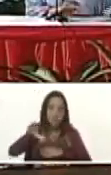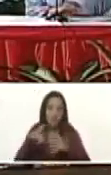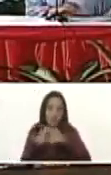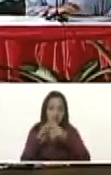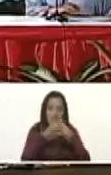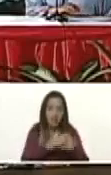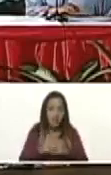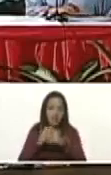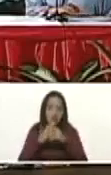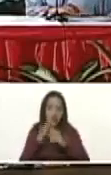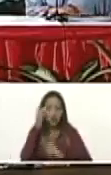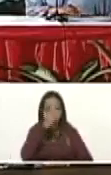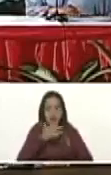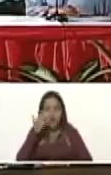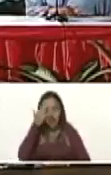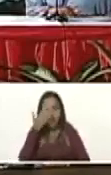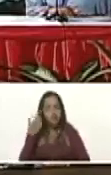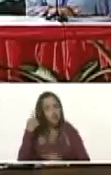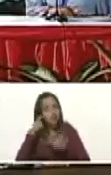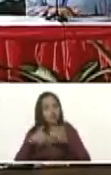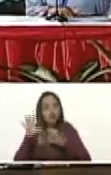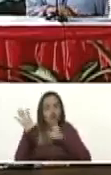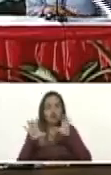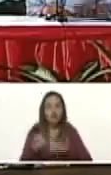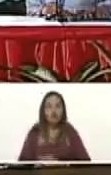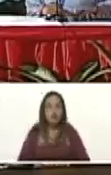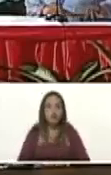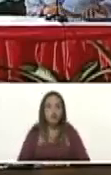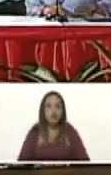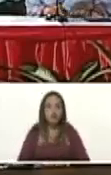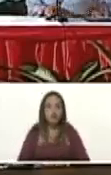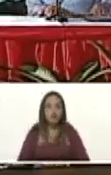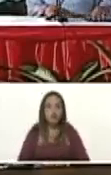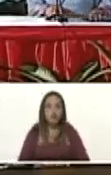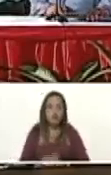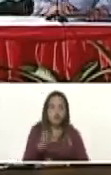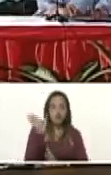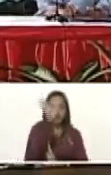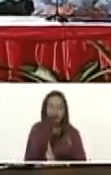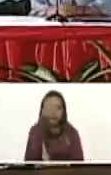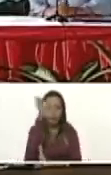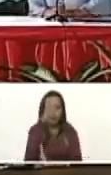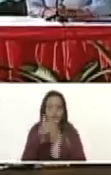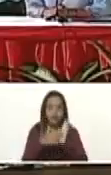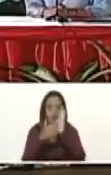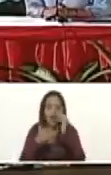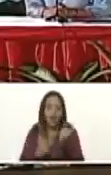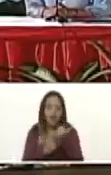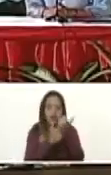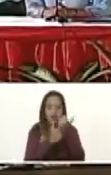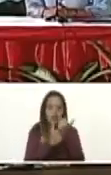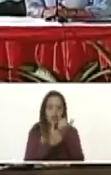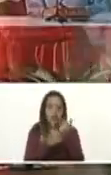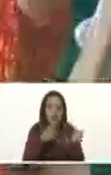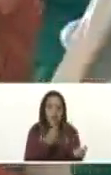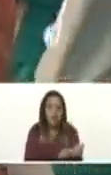Unidos, de África, de Asia, que levantemos nuestra bandera para apoyar a nuestro hermano Evo Morales